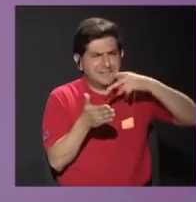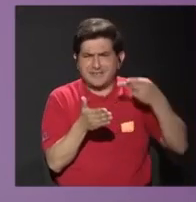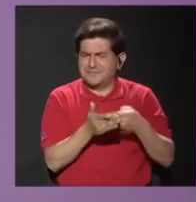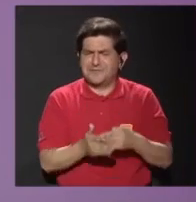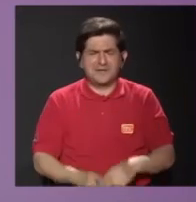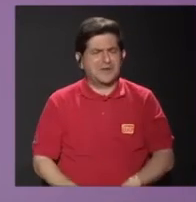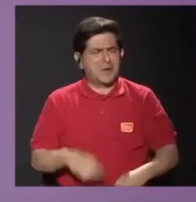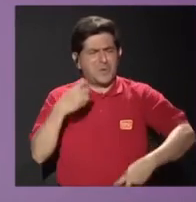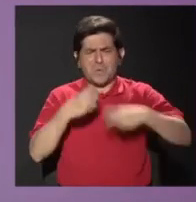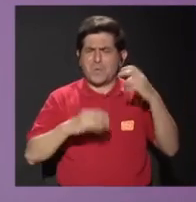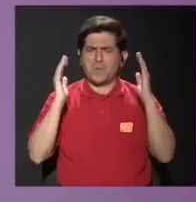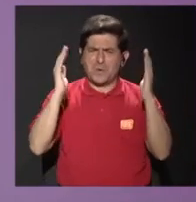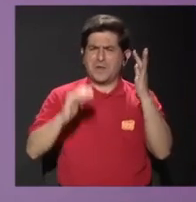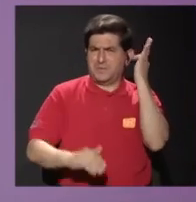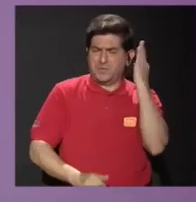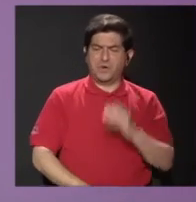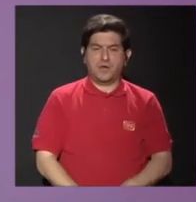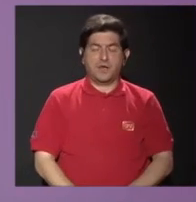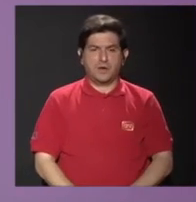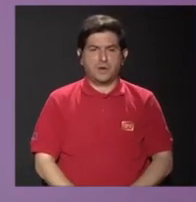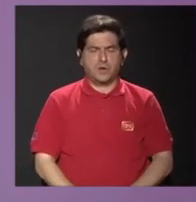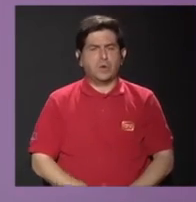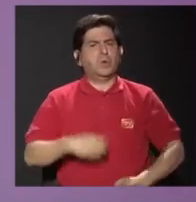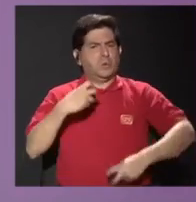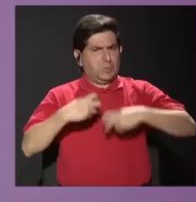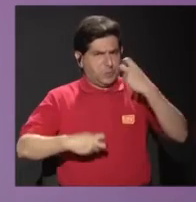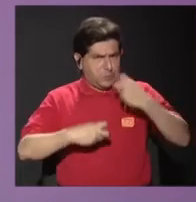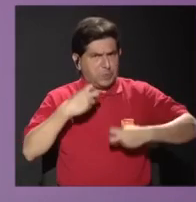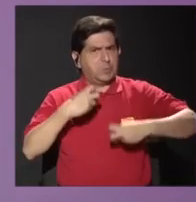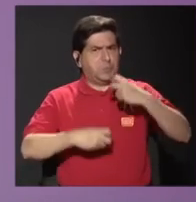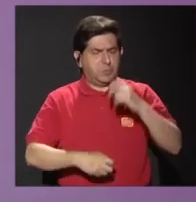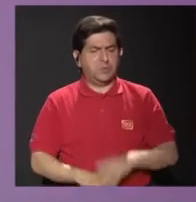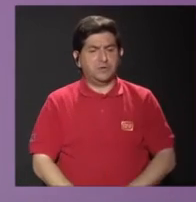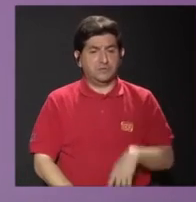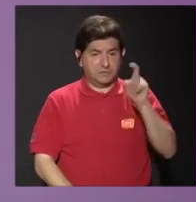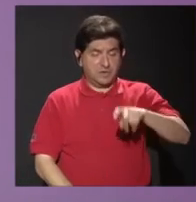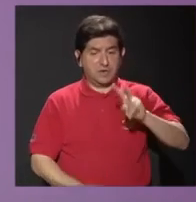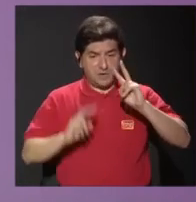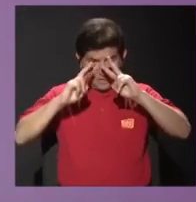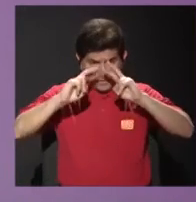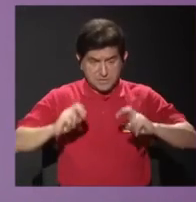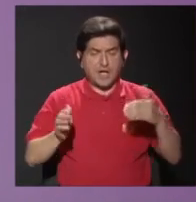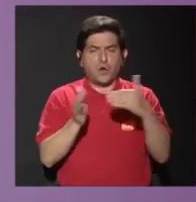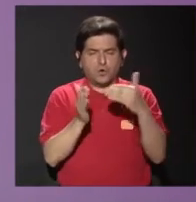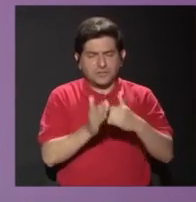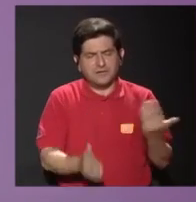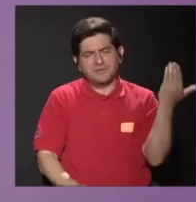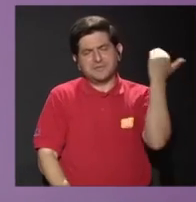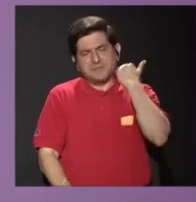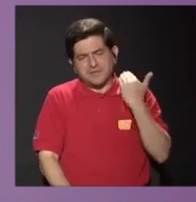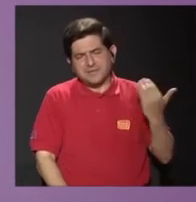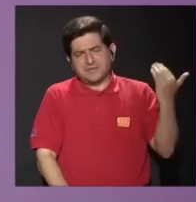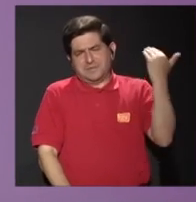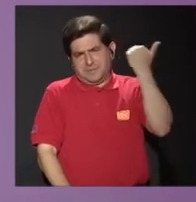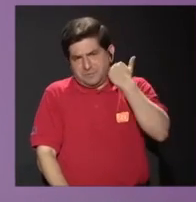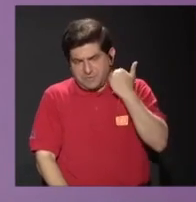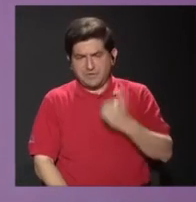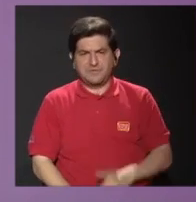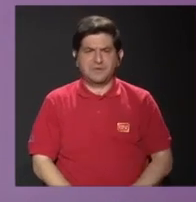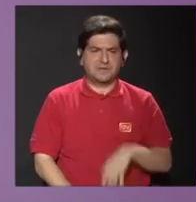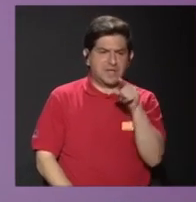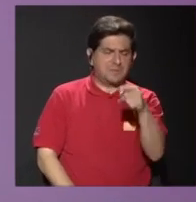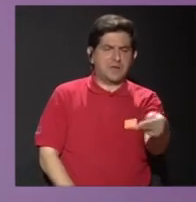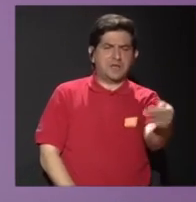grave para una mujer es es muy grave y hay que ver precisamente la revictimización que han vivido a través